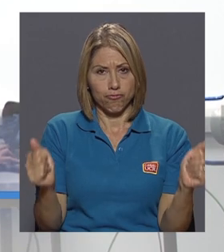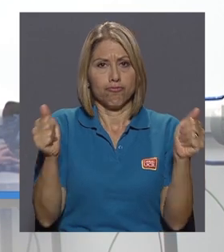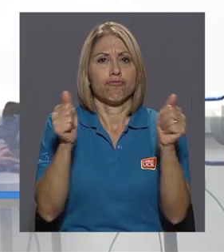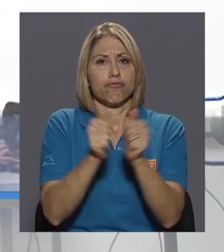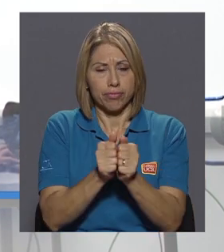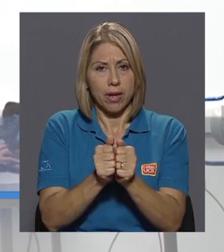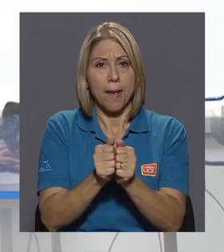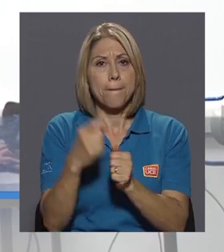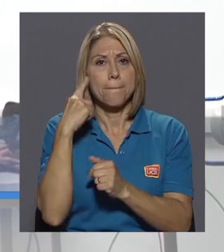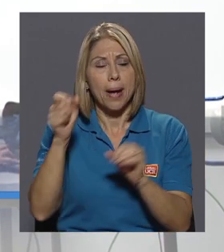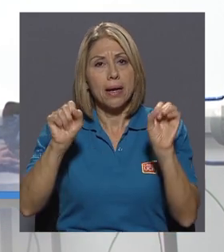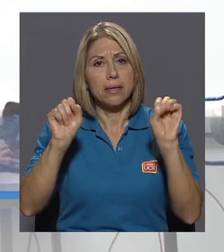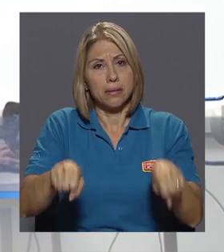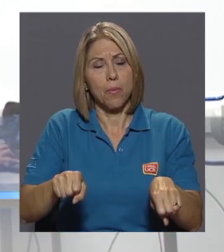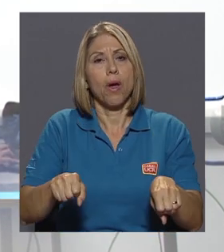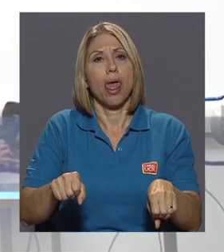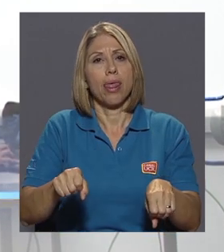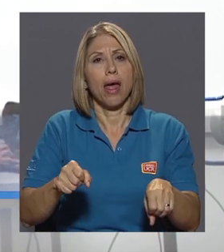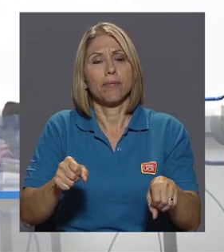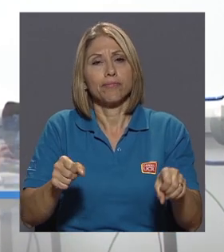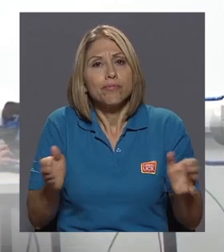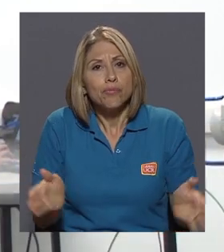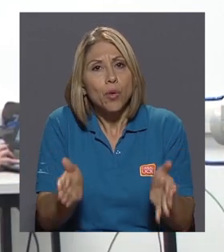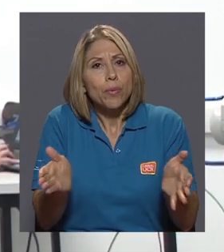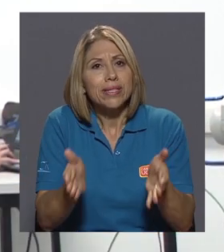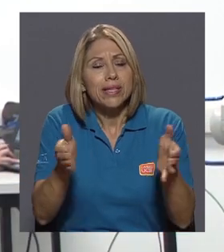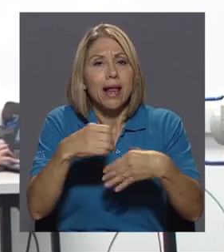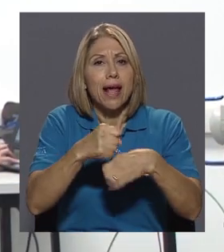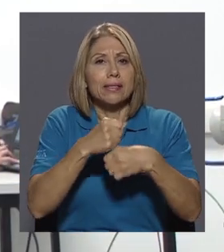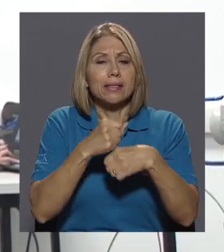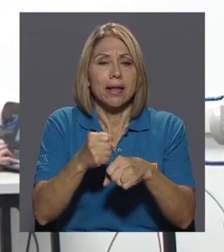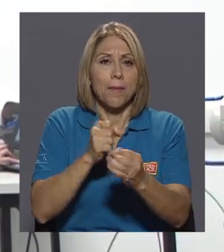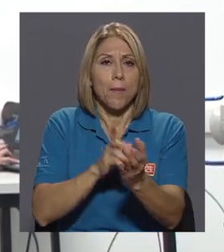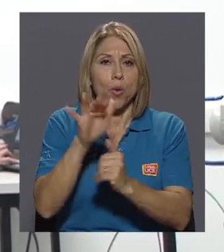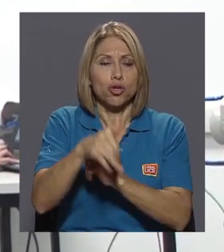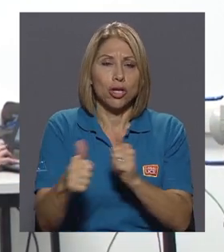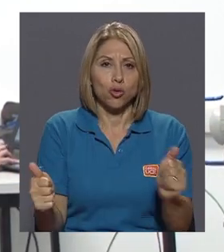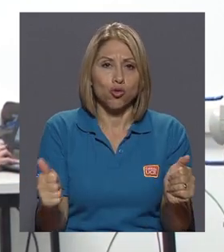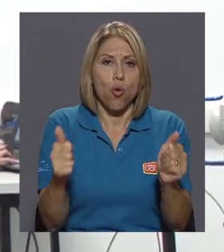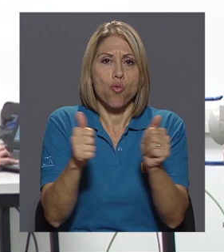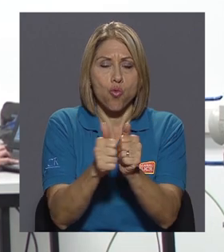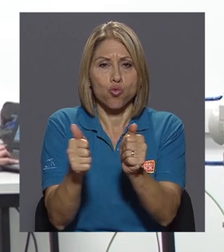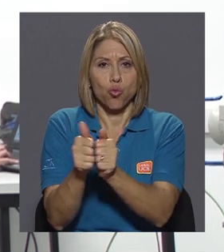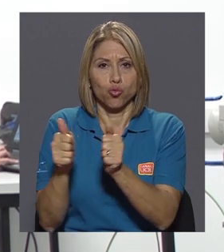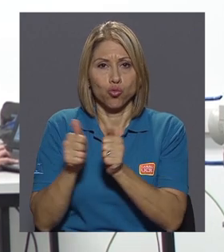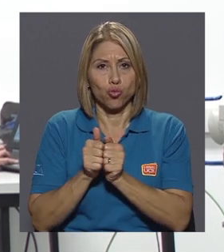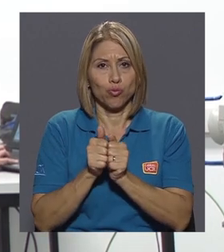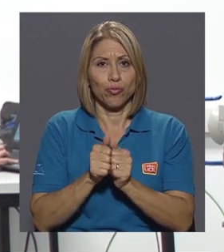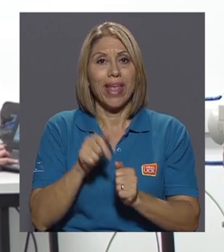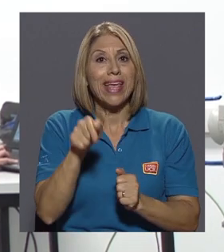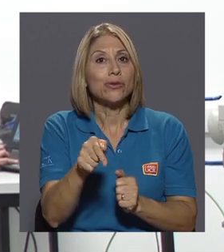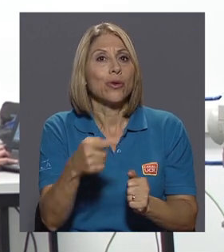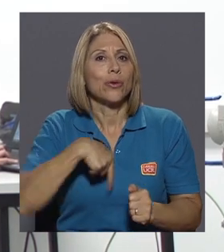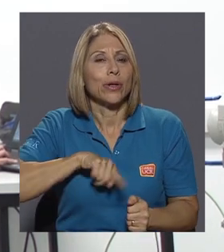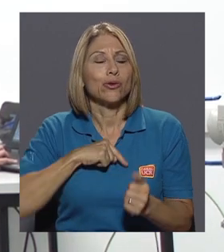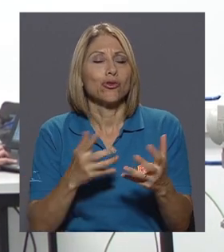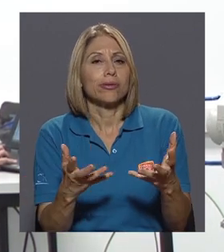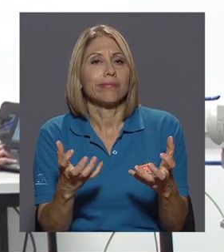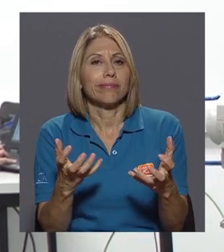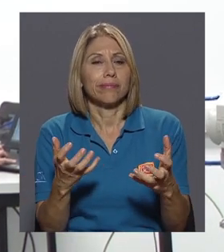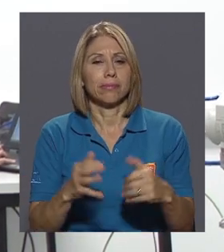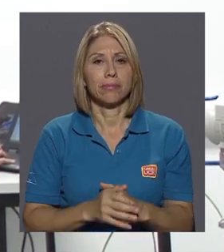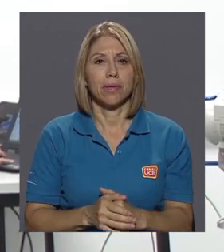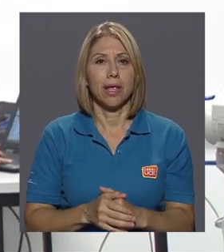que se pueda propiciar la ejecución de proyectos conjuntos, que eso sería nuestra ambición.